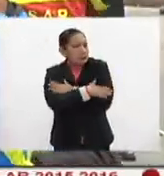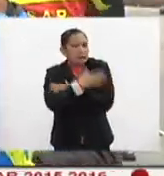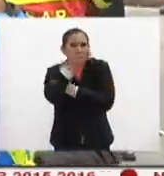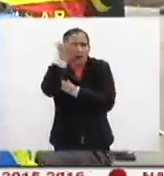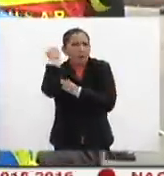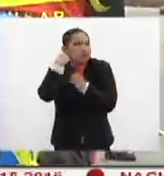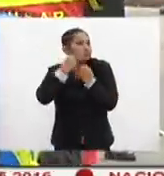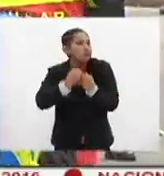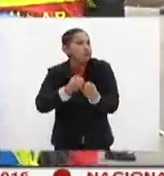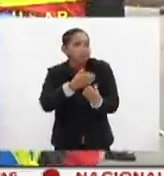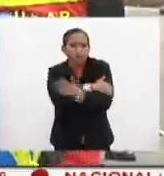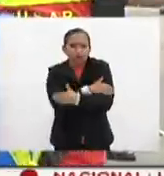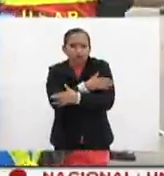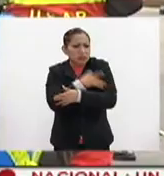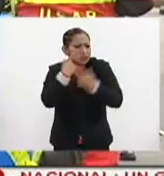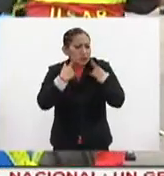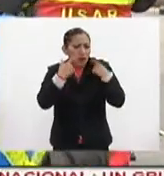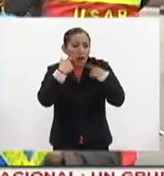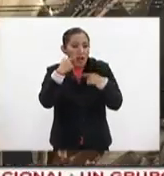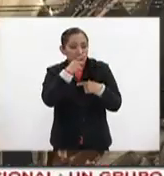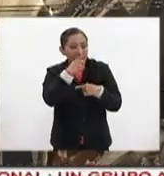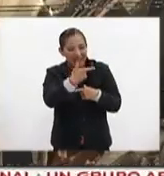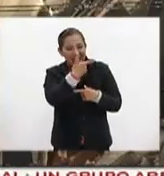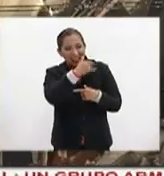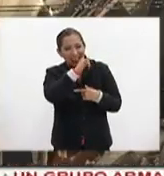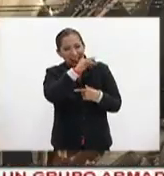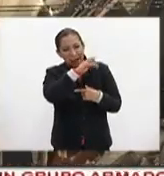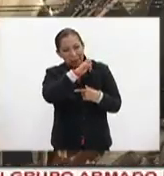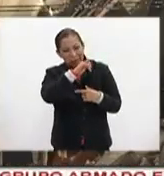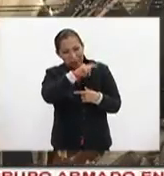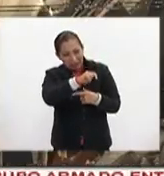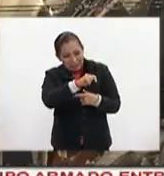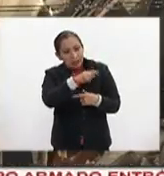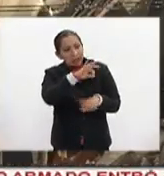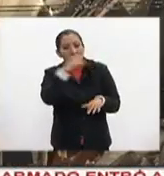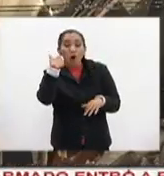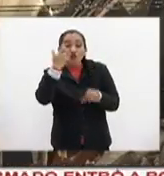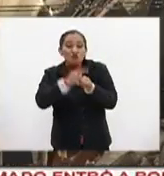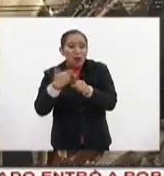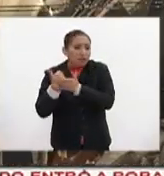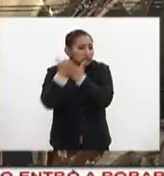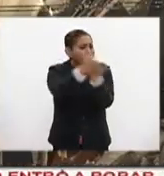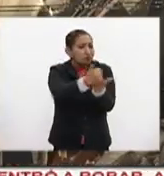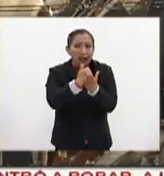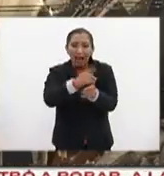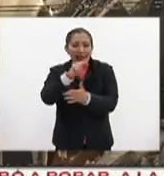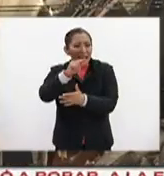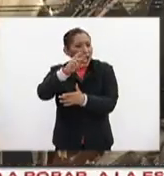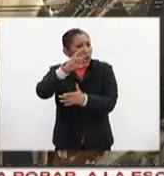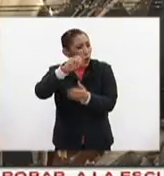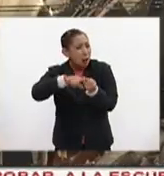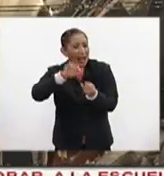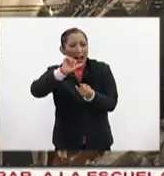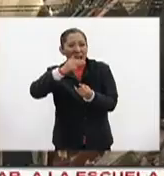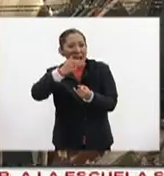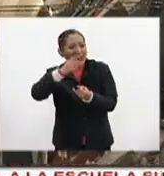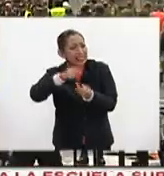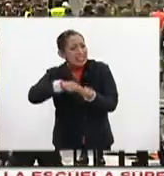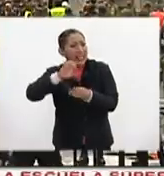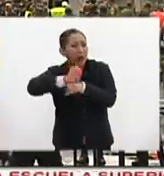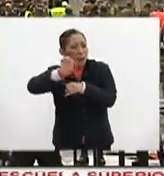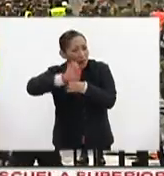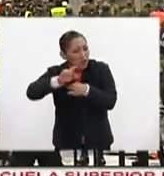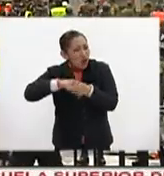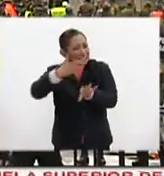sabemos cuántas veces hemos llorado. Y como dice Engelbert, con todos estos voluntarios maravillosos que vienen de Taiwán, vienen de Haití, vienen de